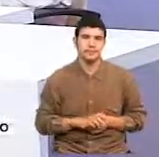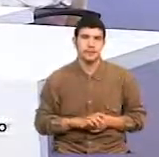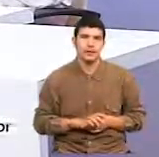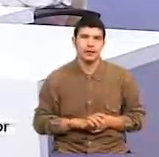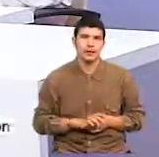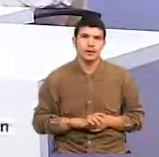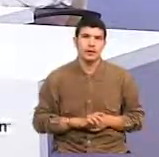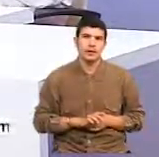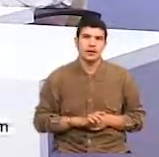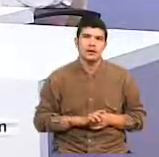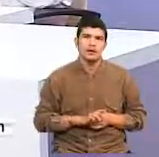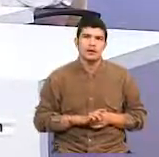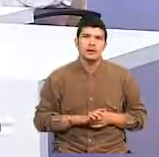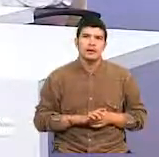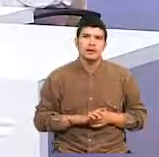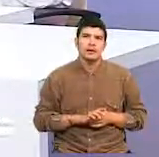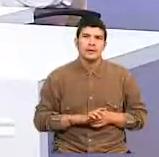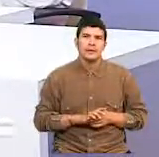Nosotros tenemos que